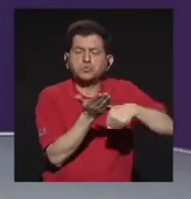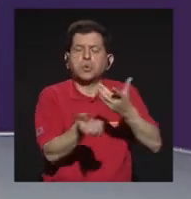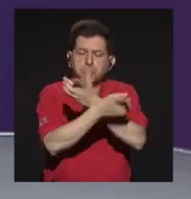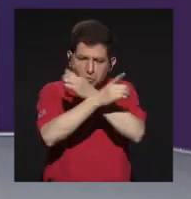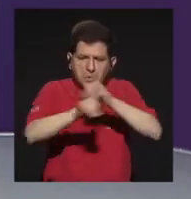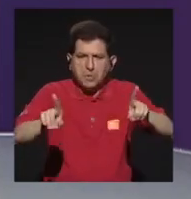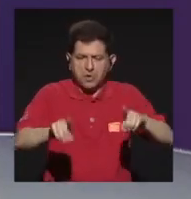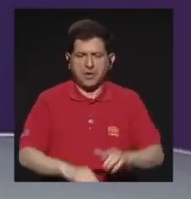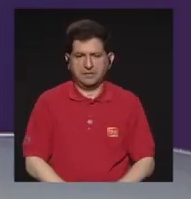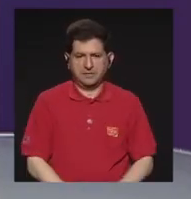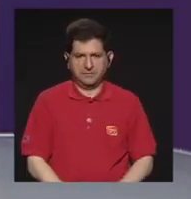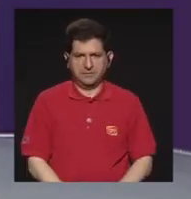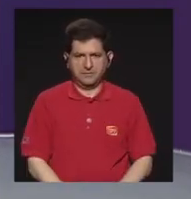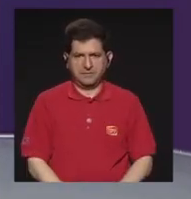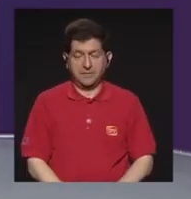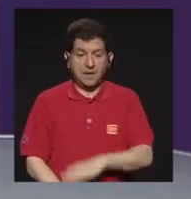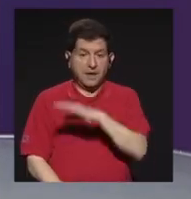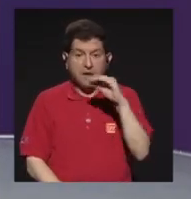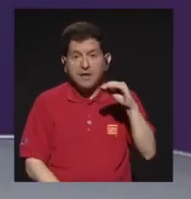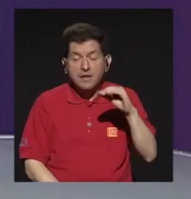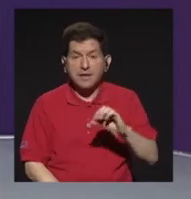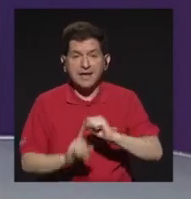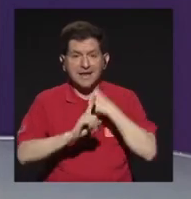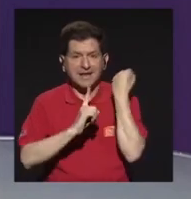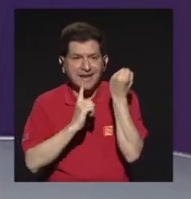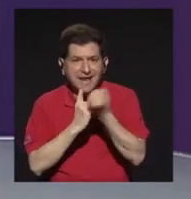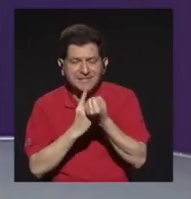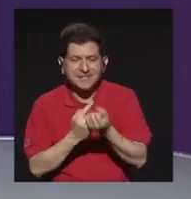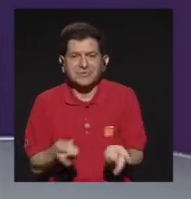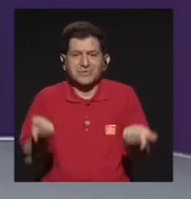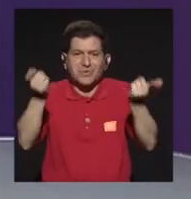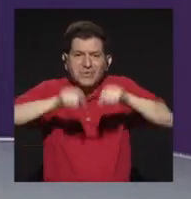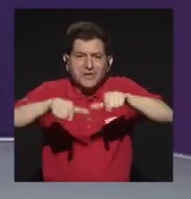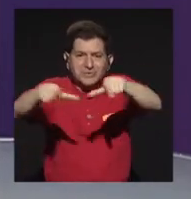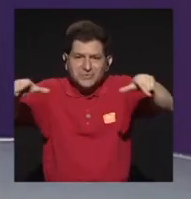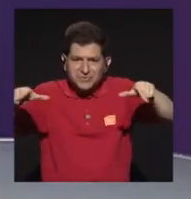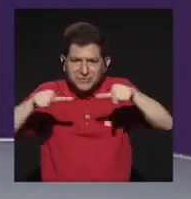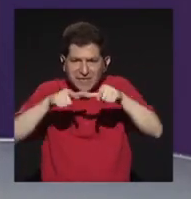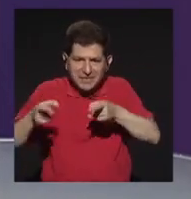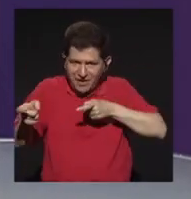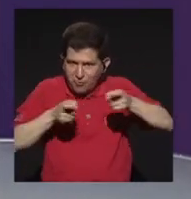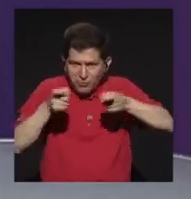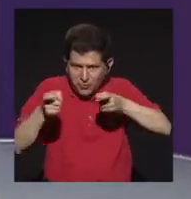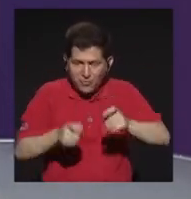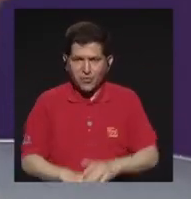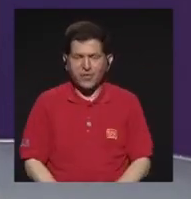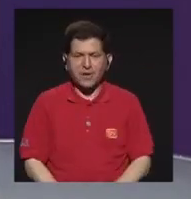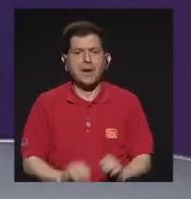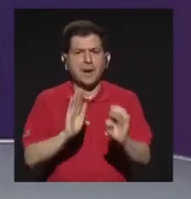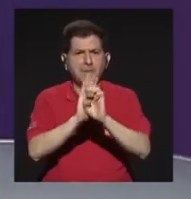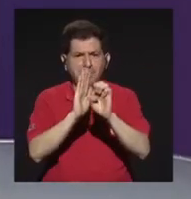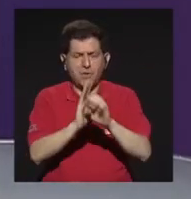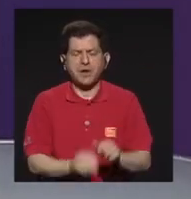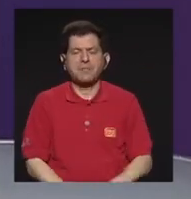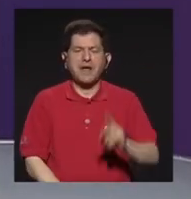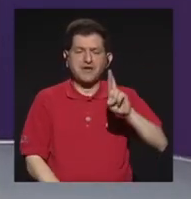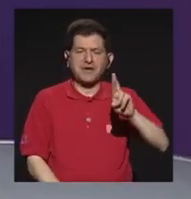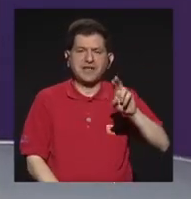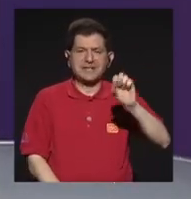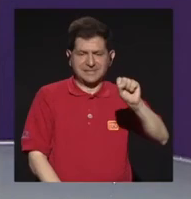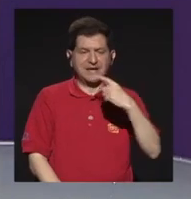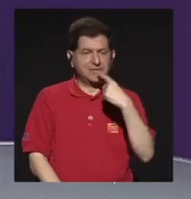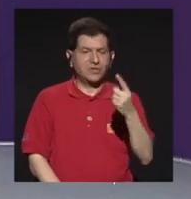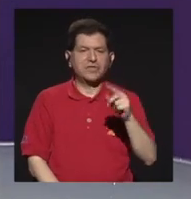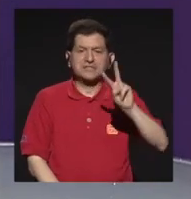por voto no y el estado de facto es aquel que por ejemplo rita segato llama en